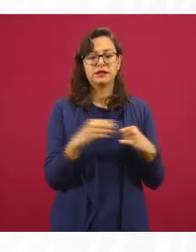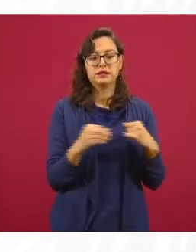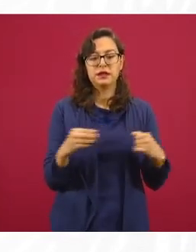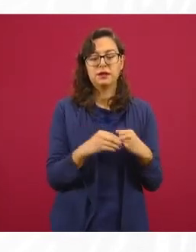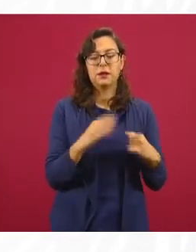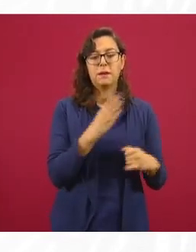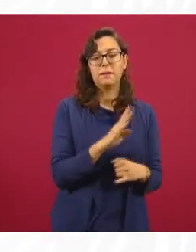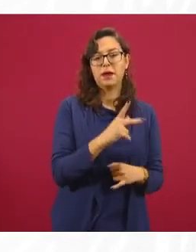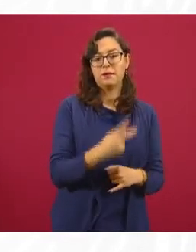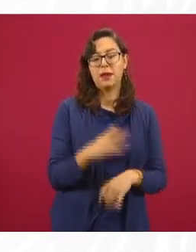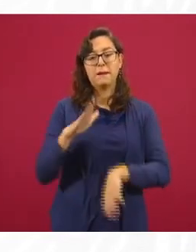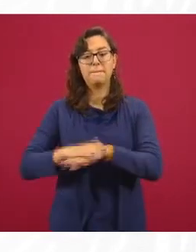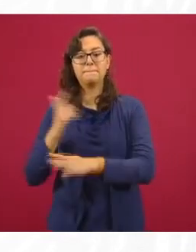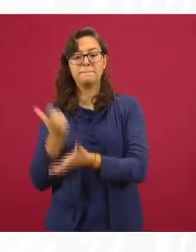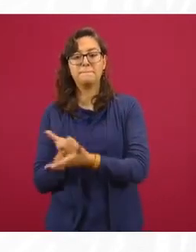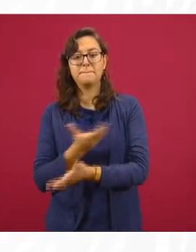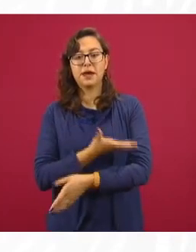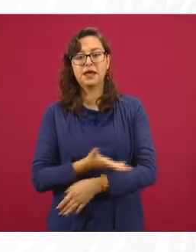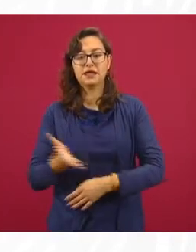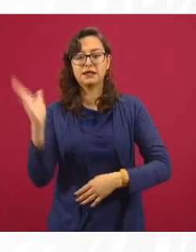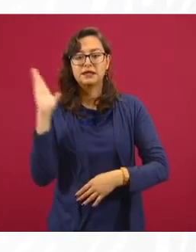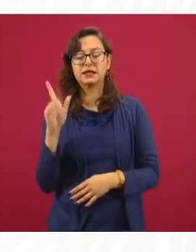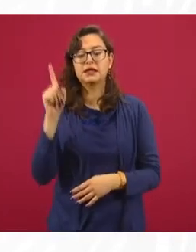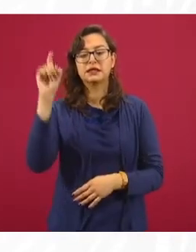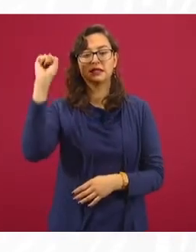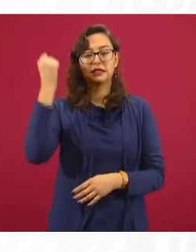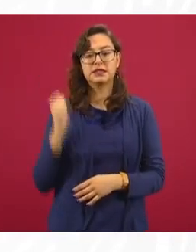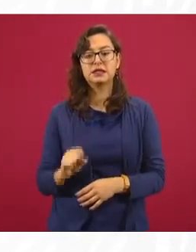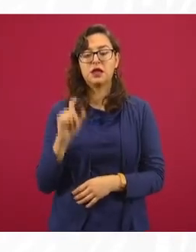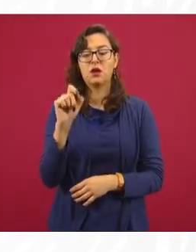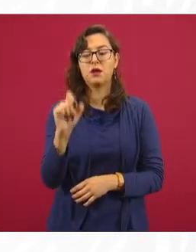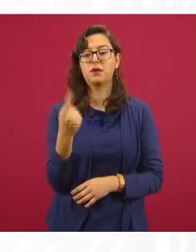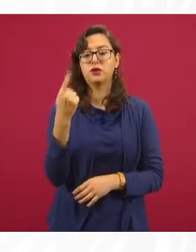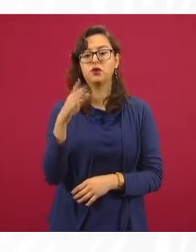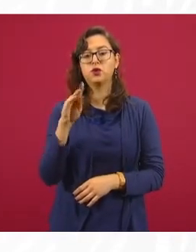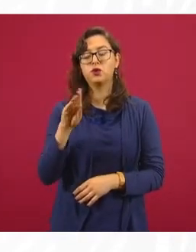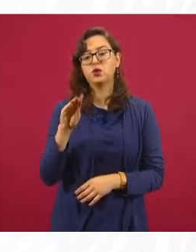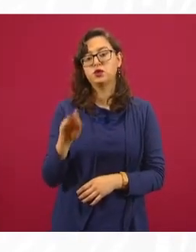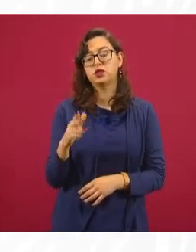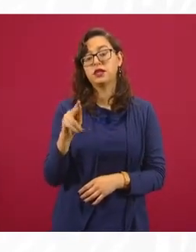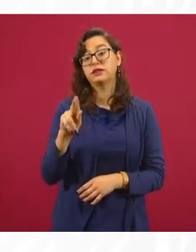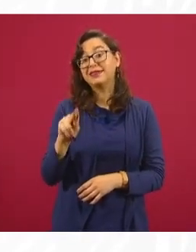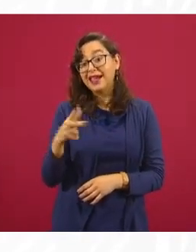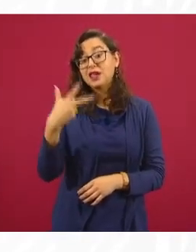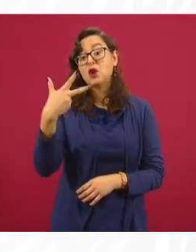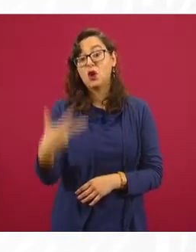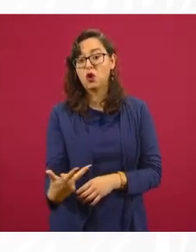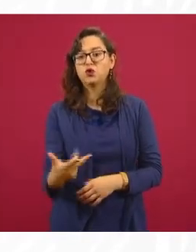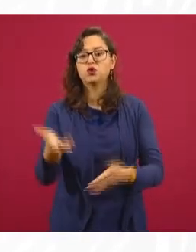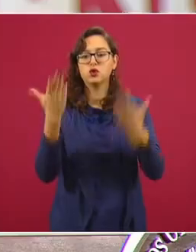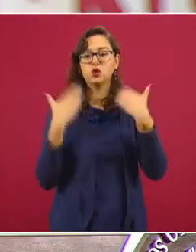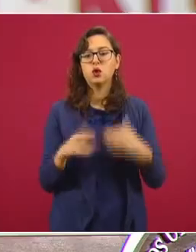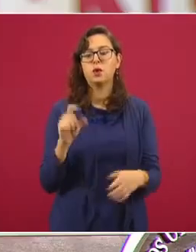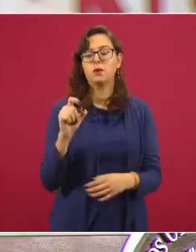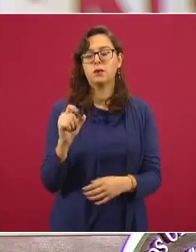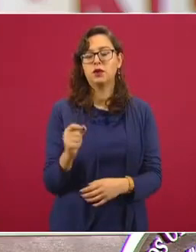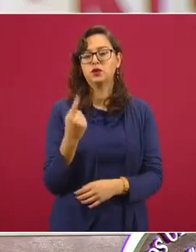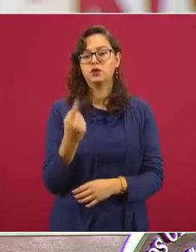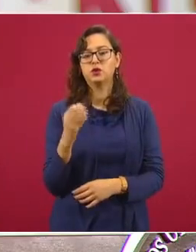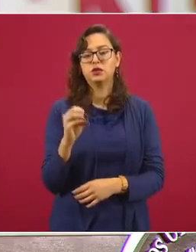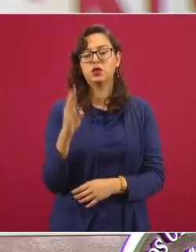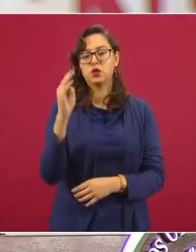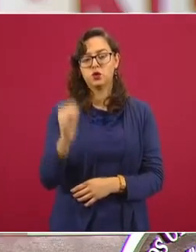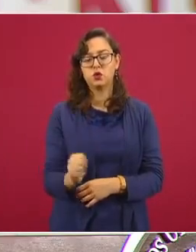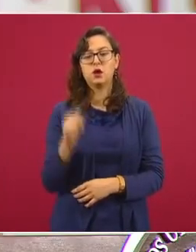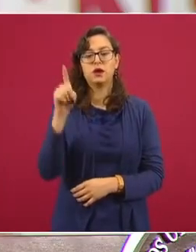diésel, $21.88 franquicia Pemex en Ahome, Sinaloa, y $21.09 en Guasave,